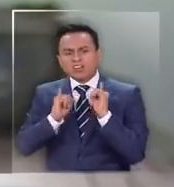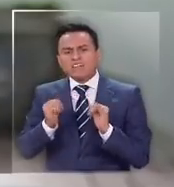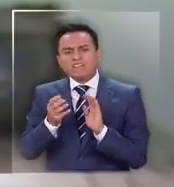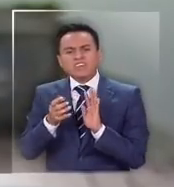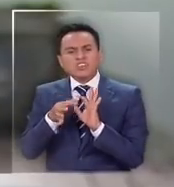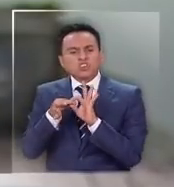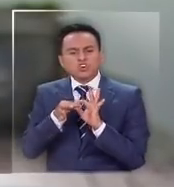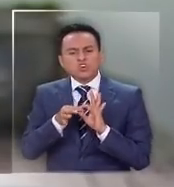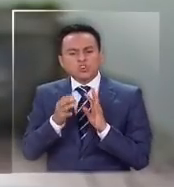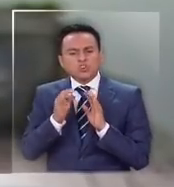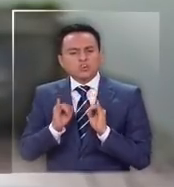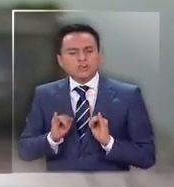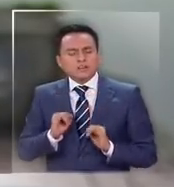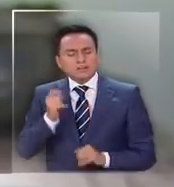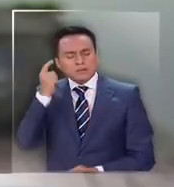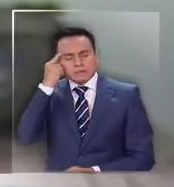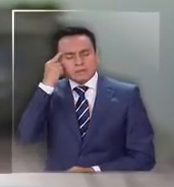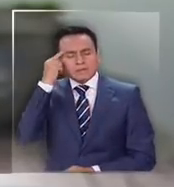me retumba